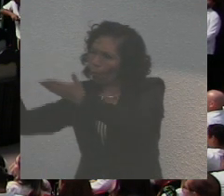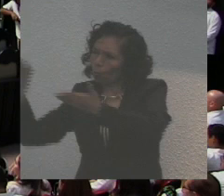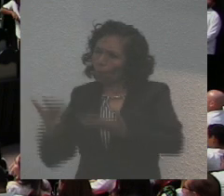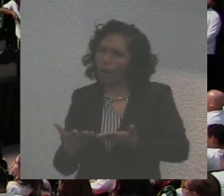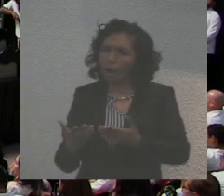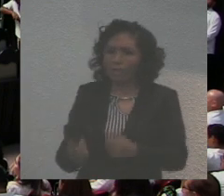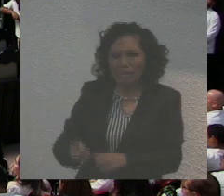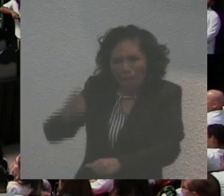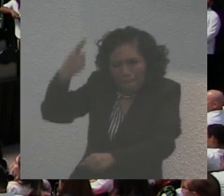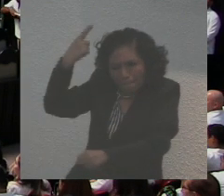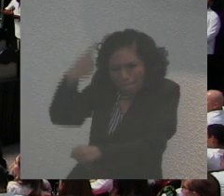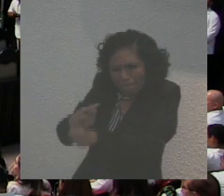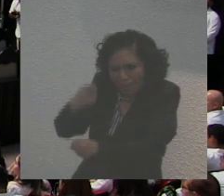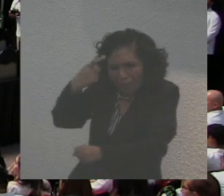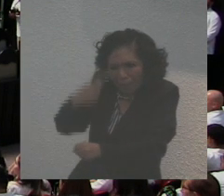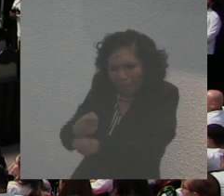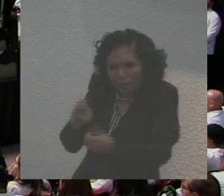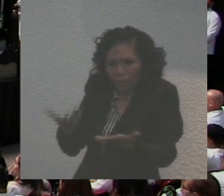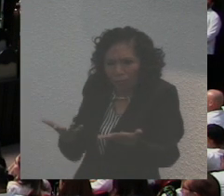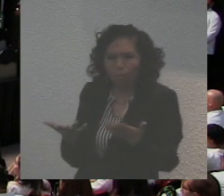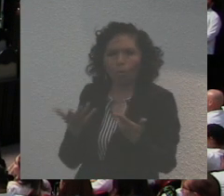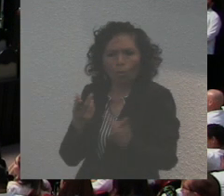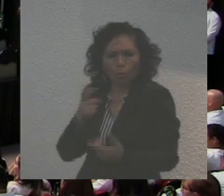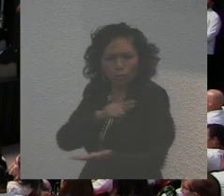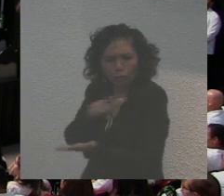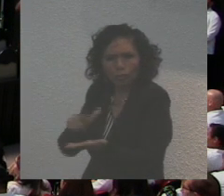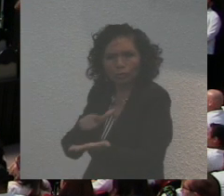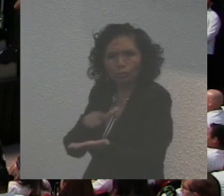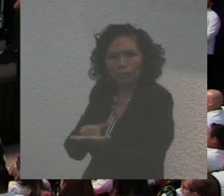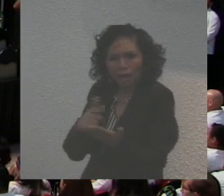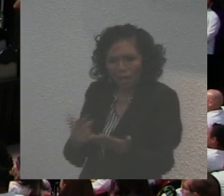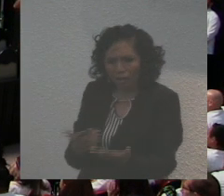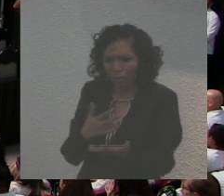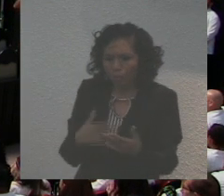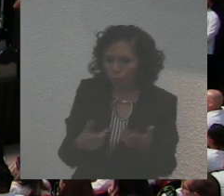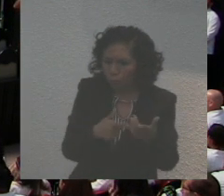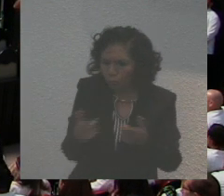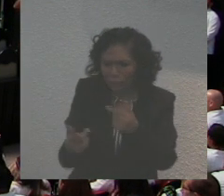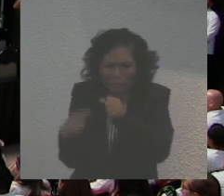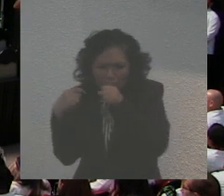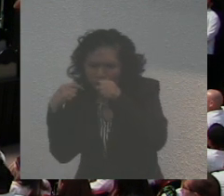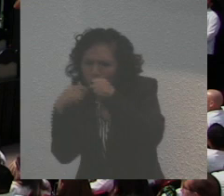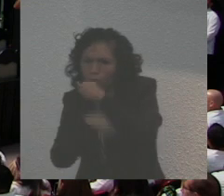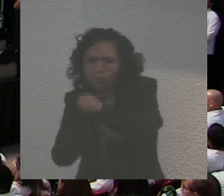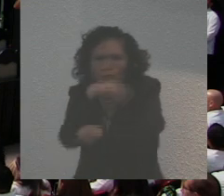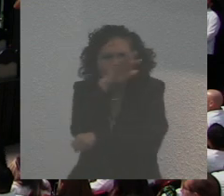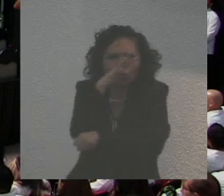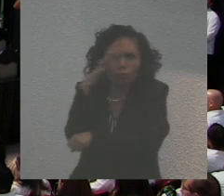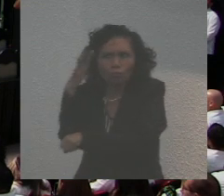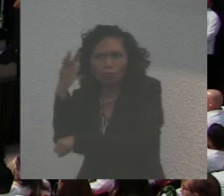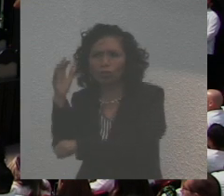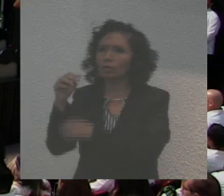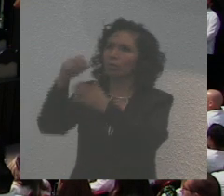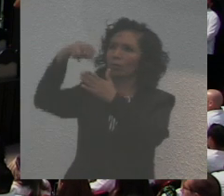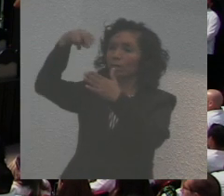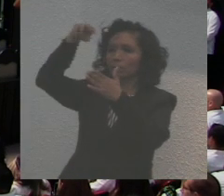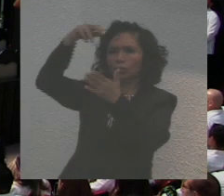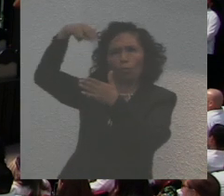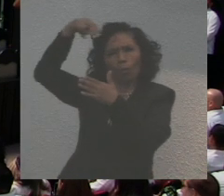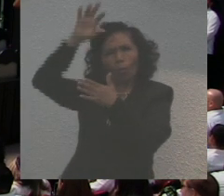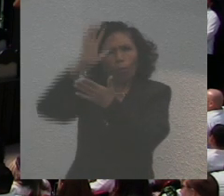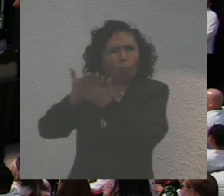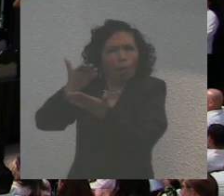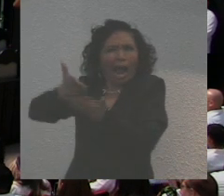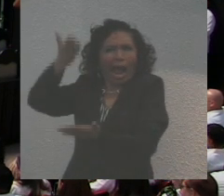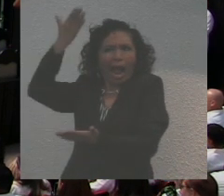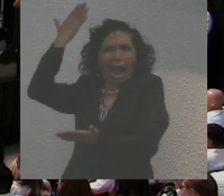del primer mestizo, de ser el lugar más inhóspito, escondido en la frontera sur de nuestro país a principios del